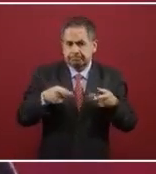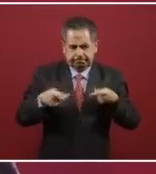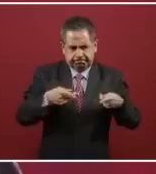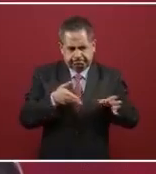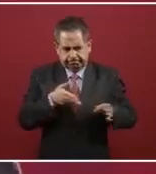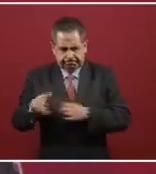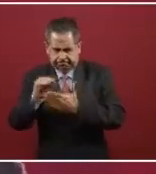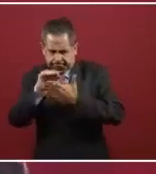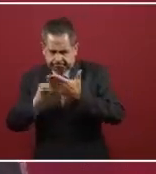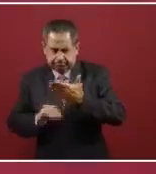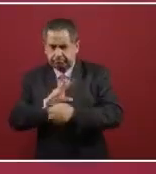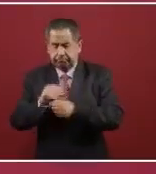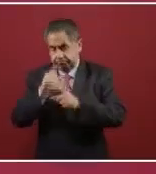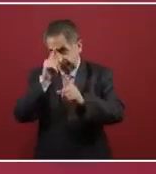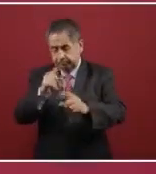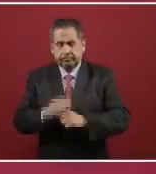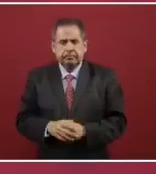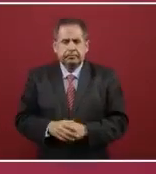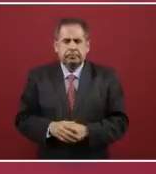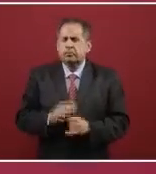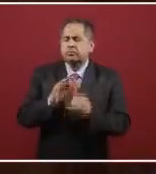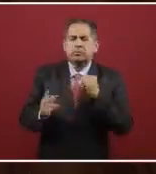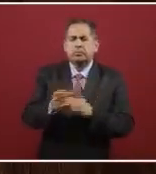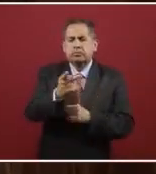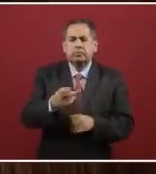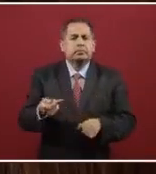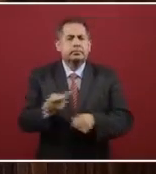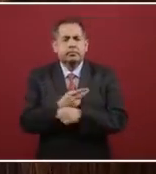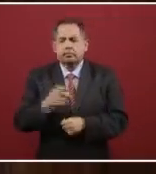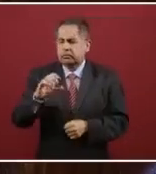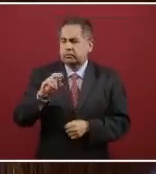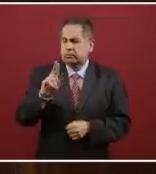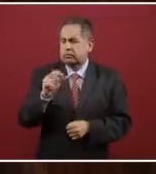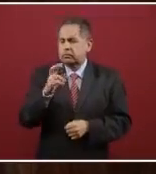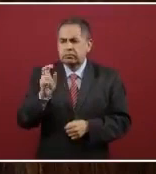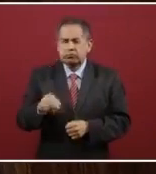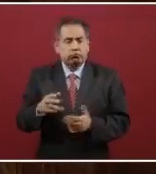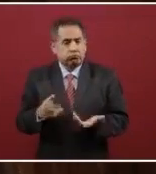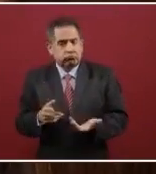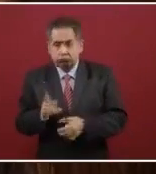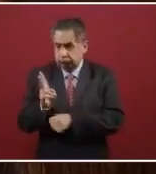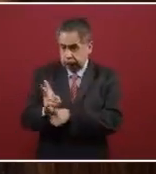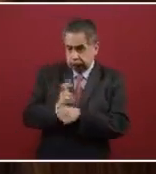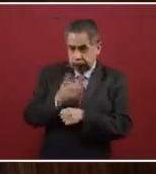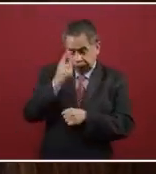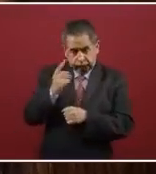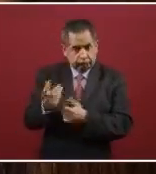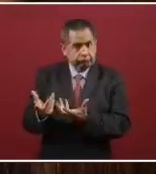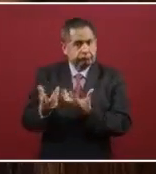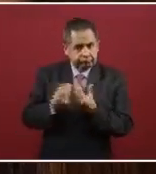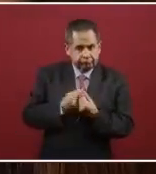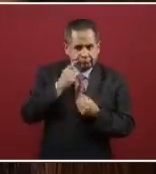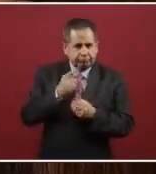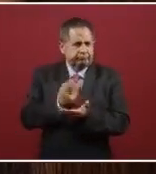programa con ese propósito. Y ya nada más, finalmente, ¿qué pasó con Cuarón? Si hubo una invitación formal para